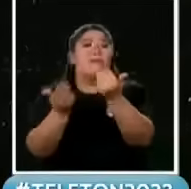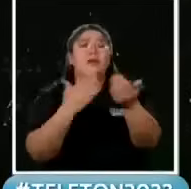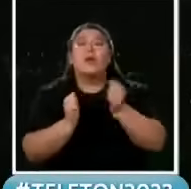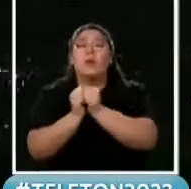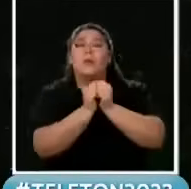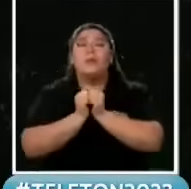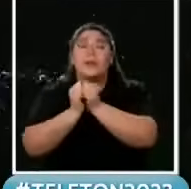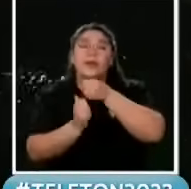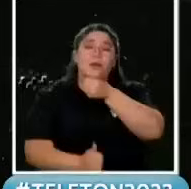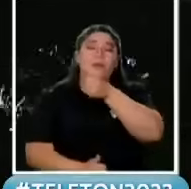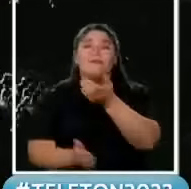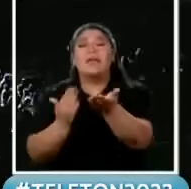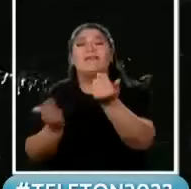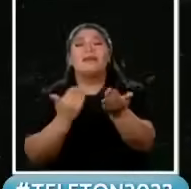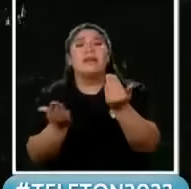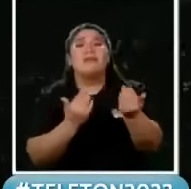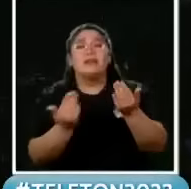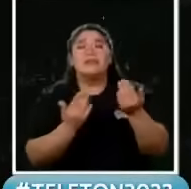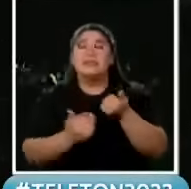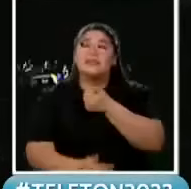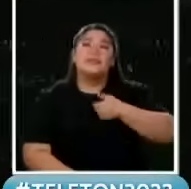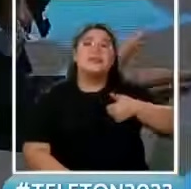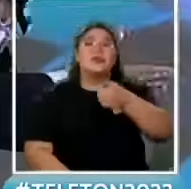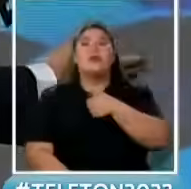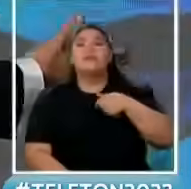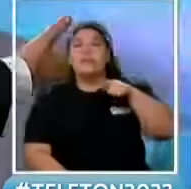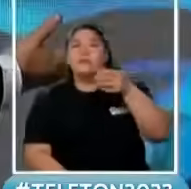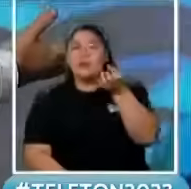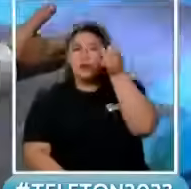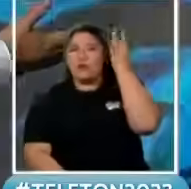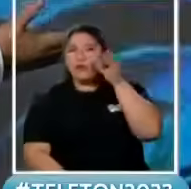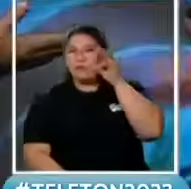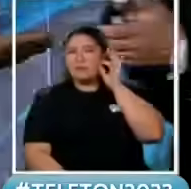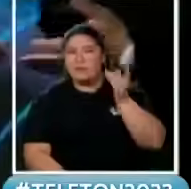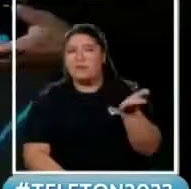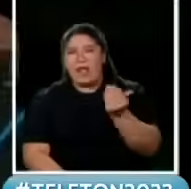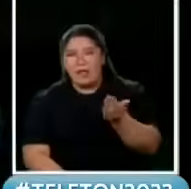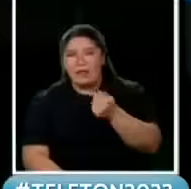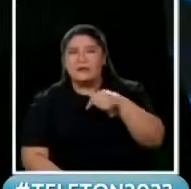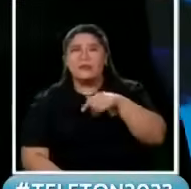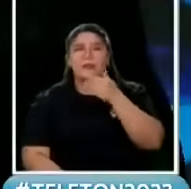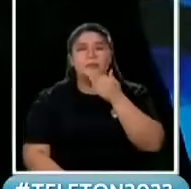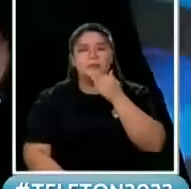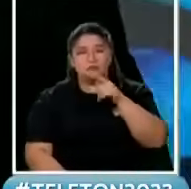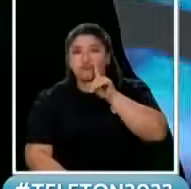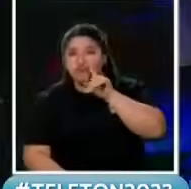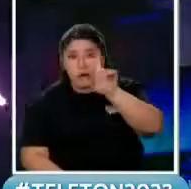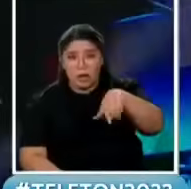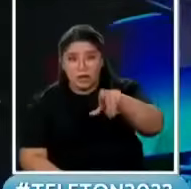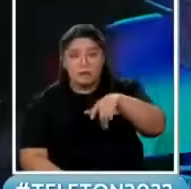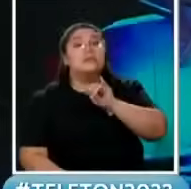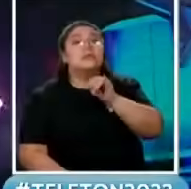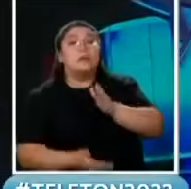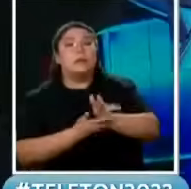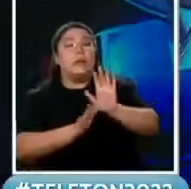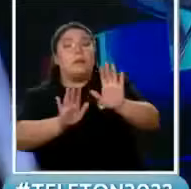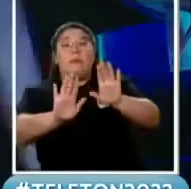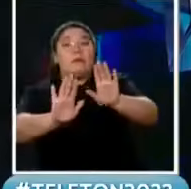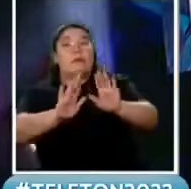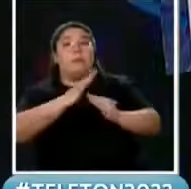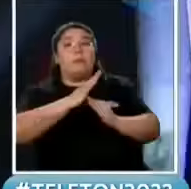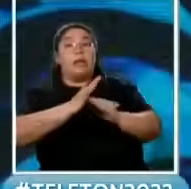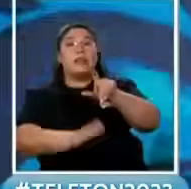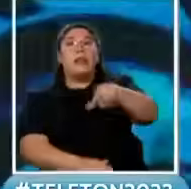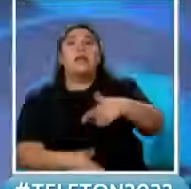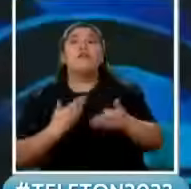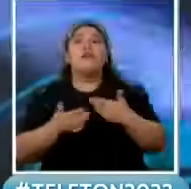colegas animadores! ¡Que vengan los animadores! ¡Viene Martín con la tarjeta! ¿Venís con la tarjeta? ¿Qué falta? ¡Acá la tarjeta, hombre! ¡La